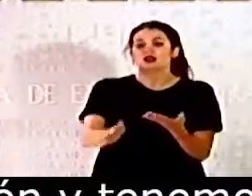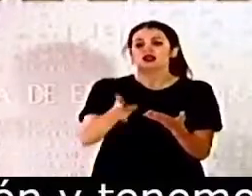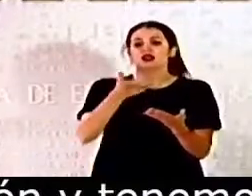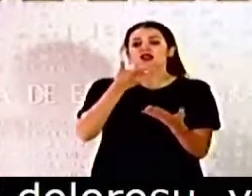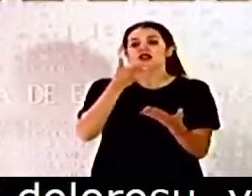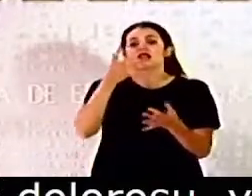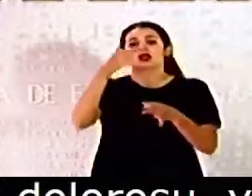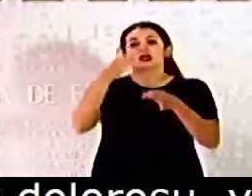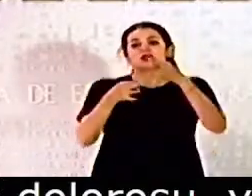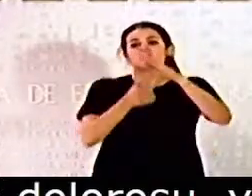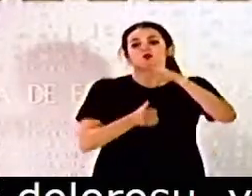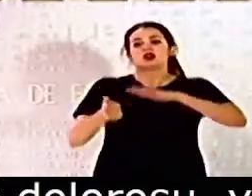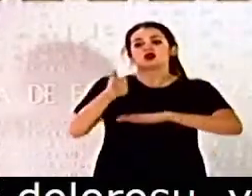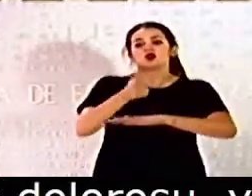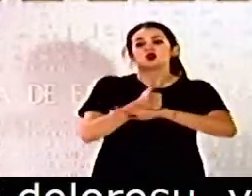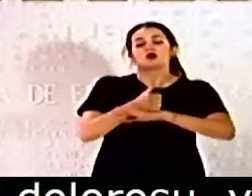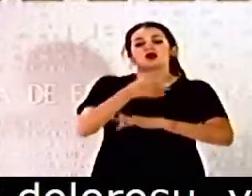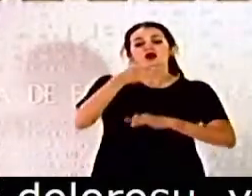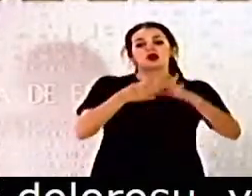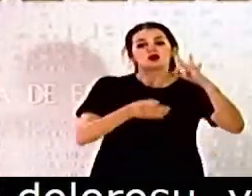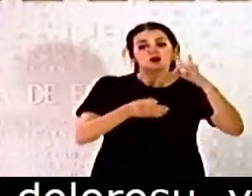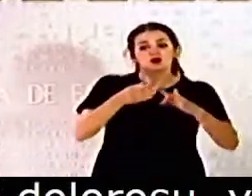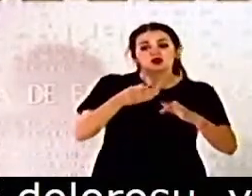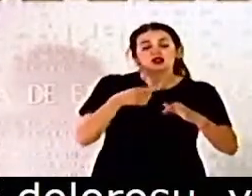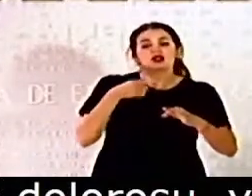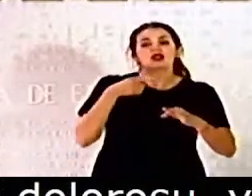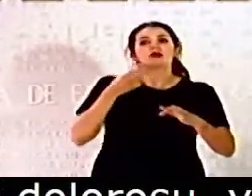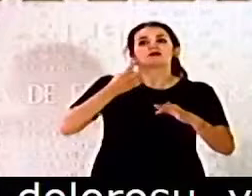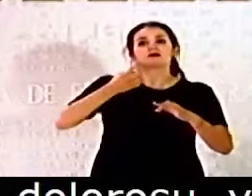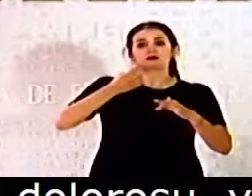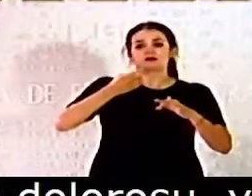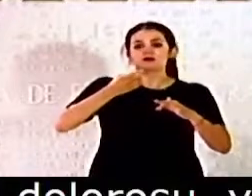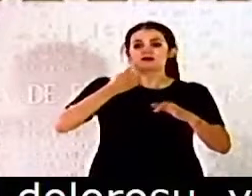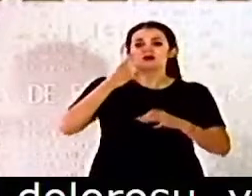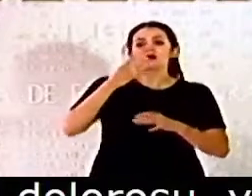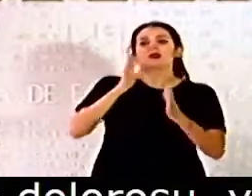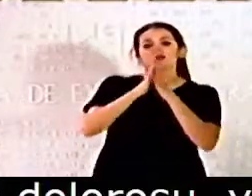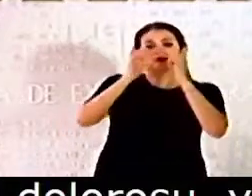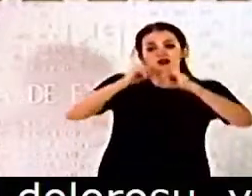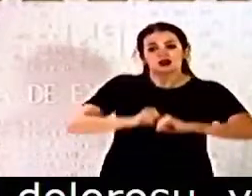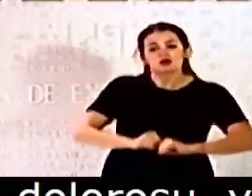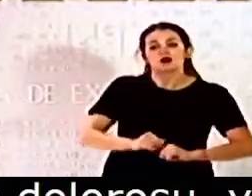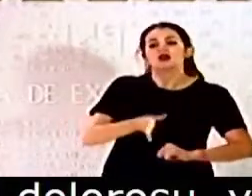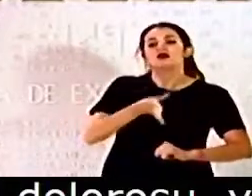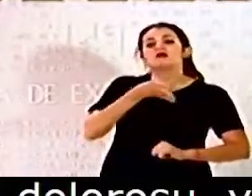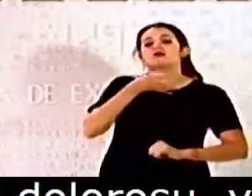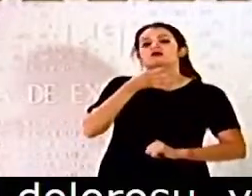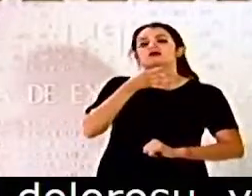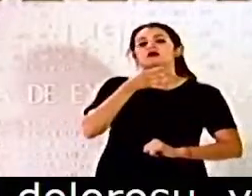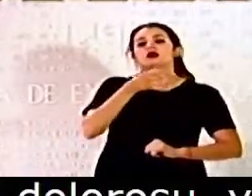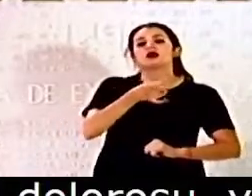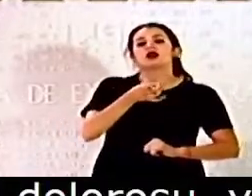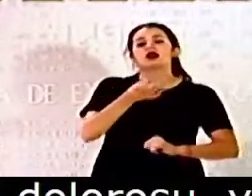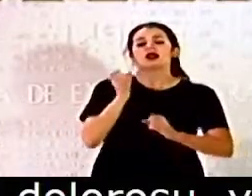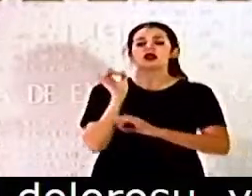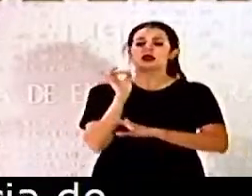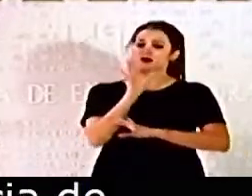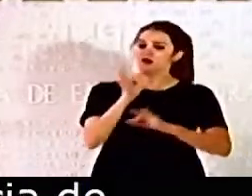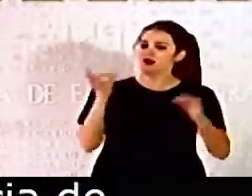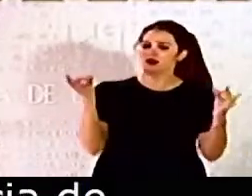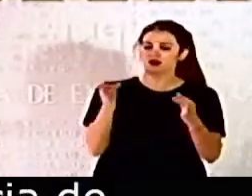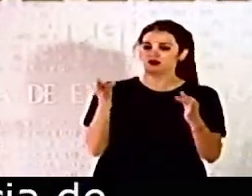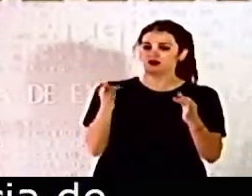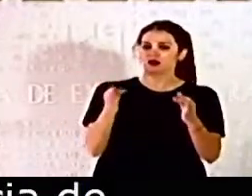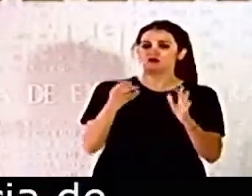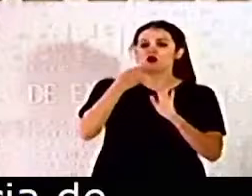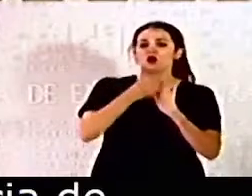Tribunal Superior de Justicia de Extremadura, al que tendremos que remitirle el acuerdo para que lo ratifique, las medidas entrarán en